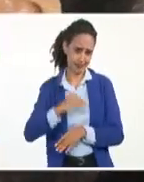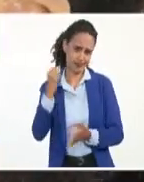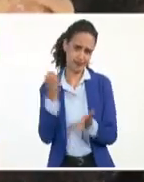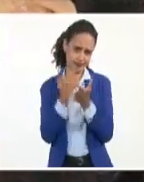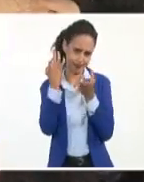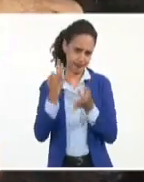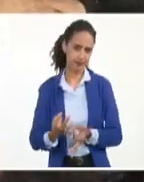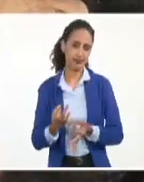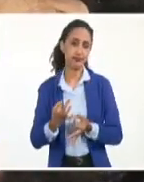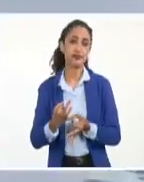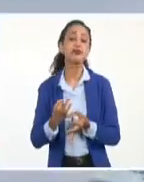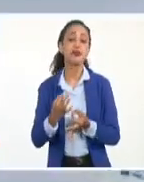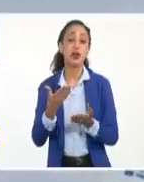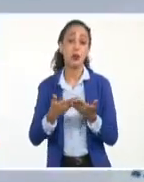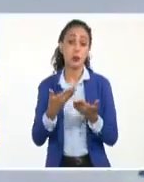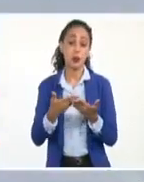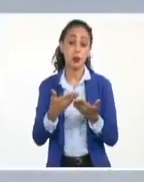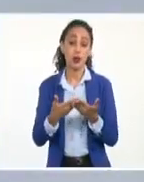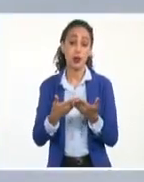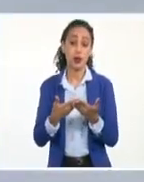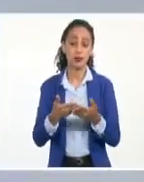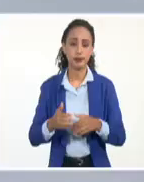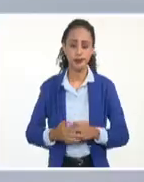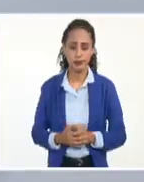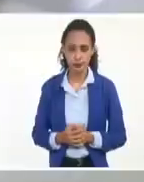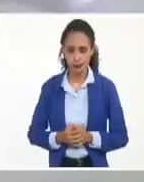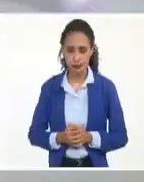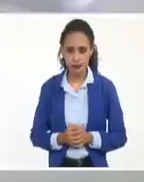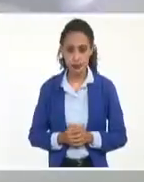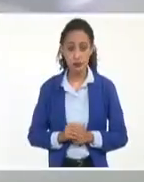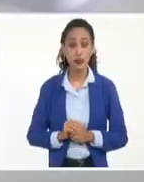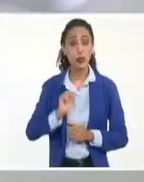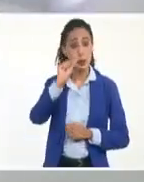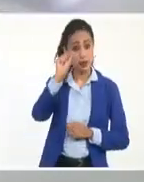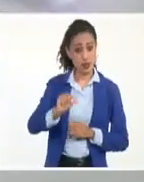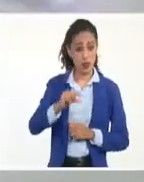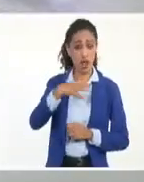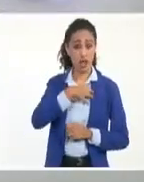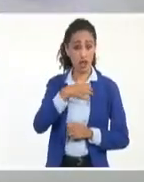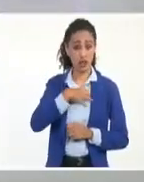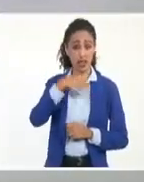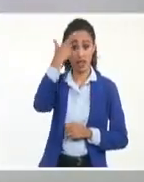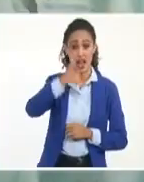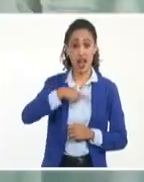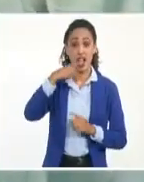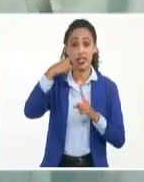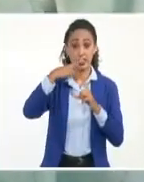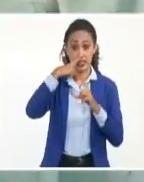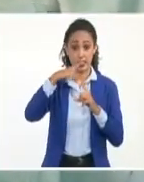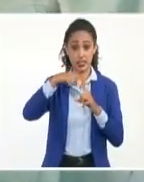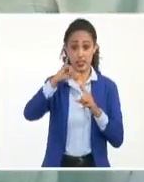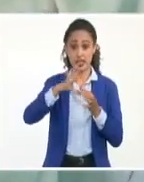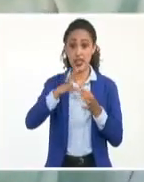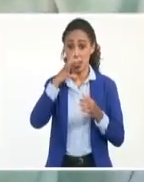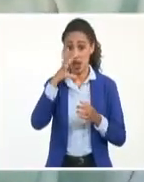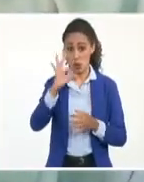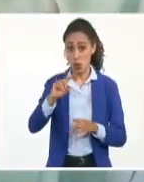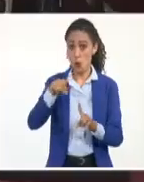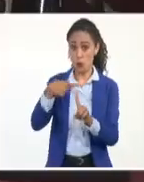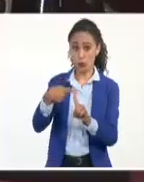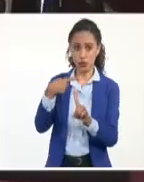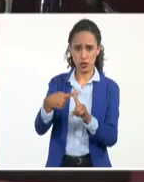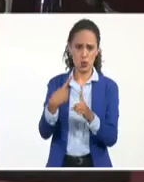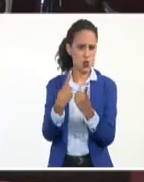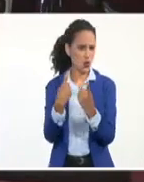positivo, no tiene que hacerse un PCR. Esa persona que decidimos que ya ha confirmado,